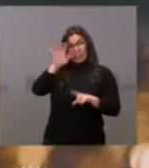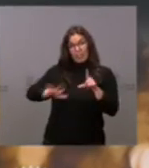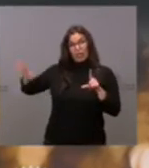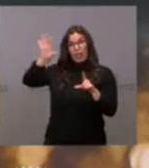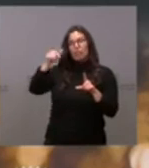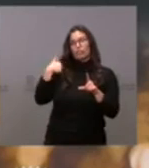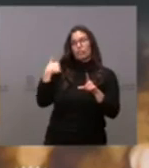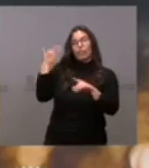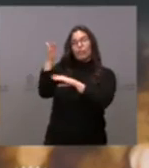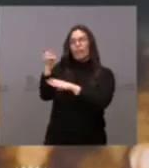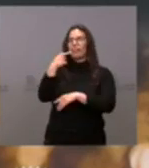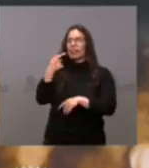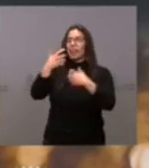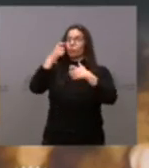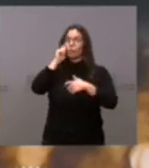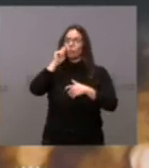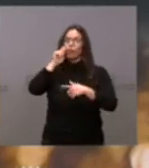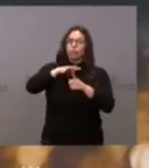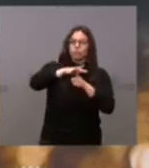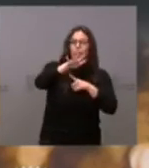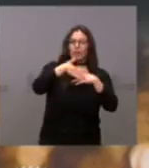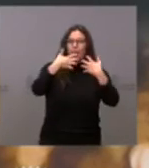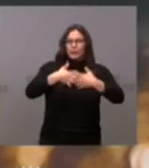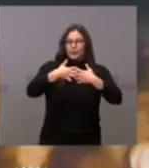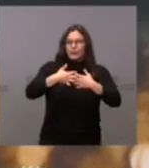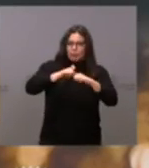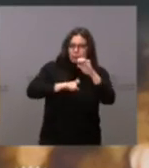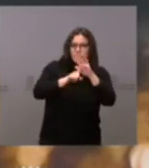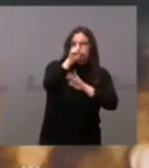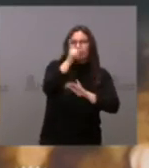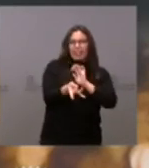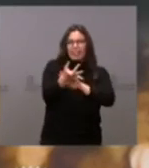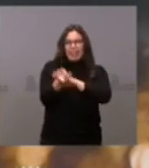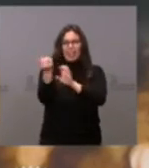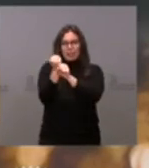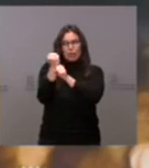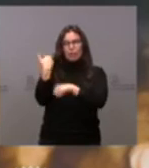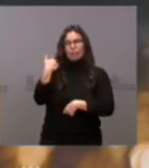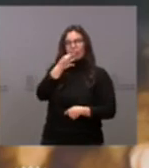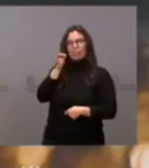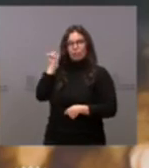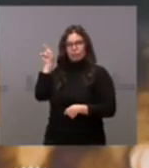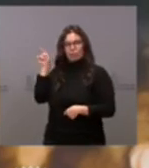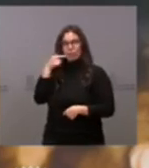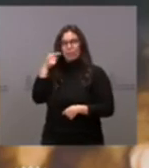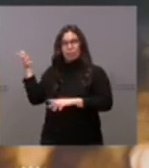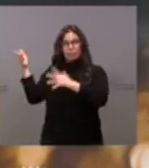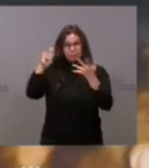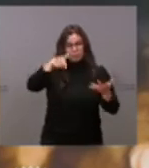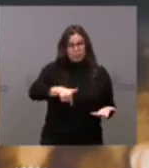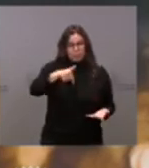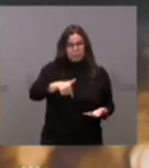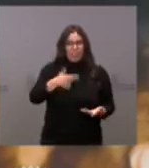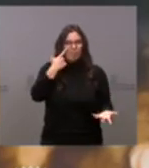el motor de la recuperación el motor de la creación de empleo y hoy el turismo está en